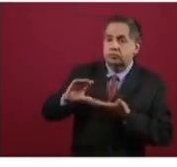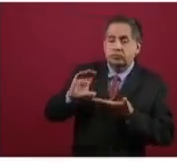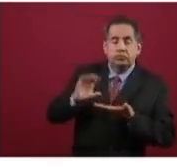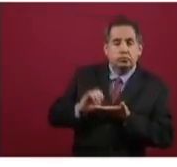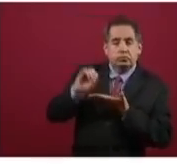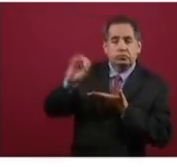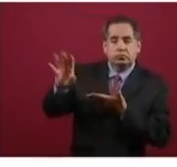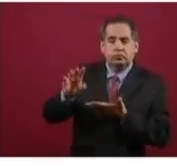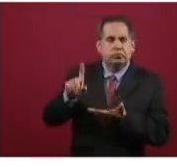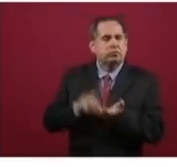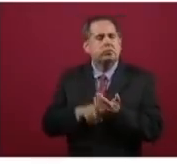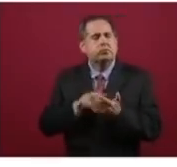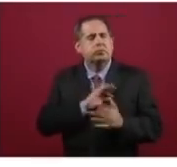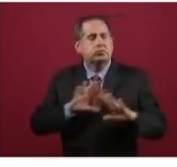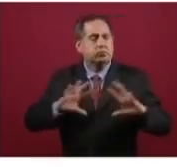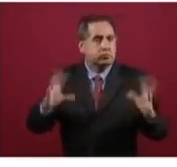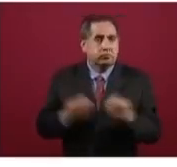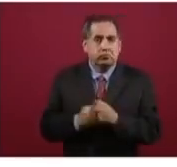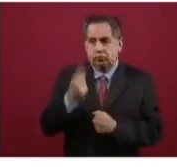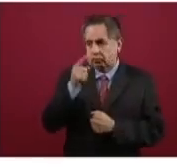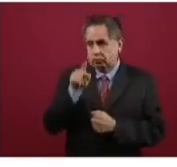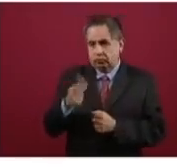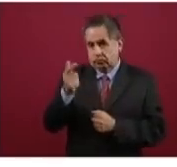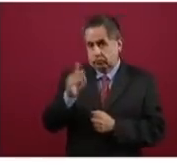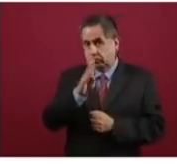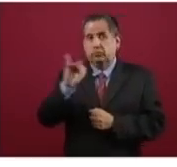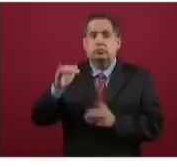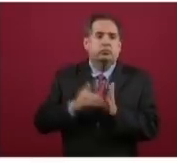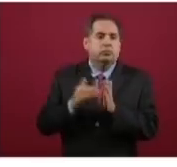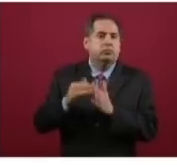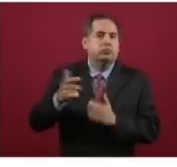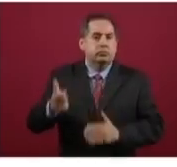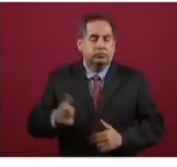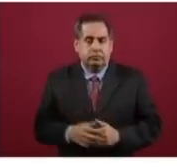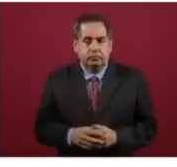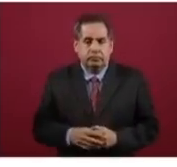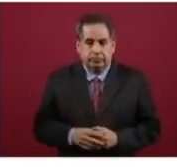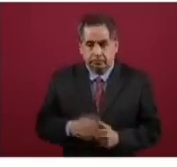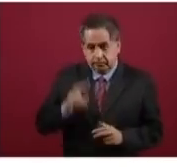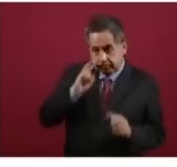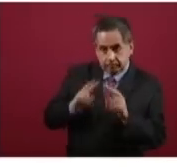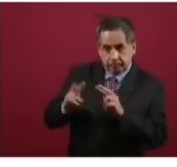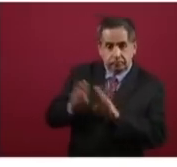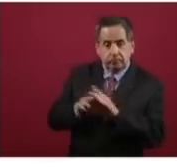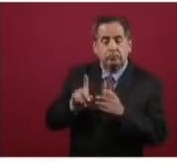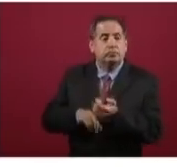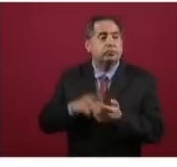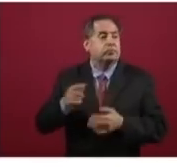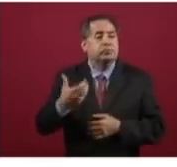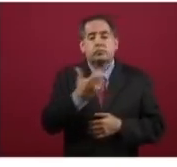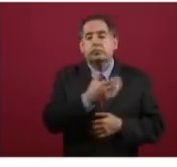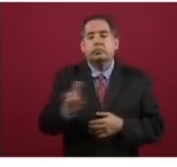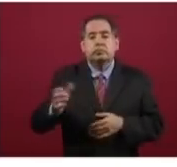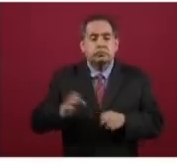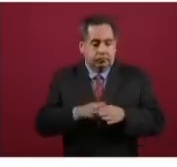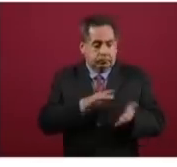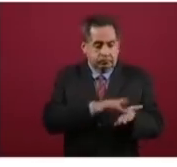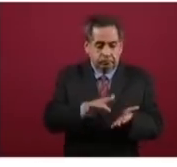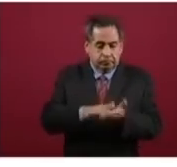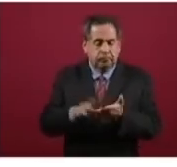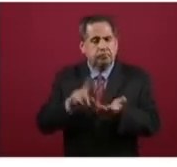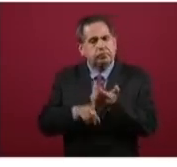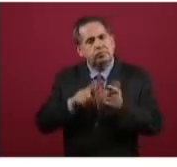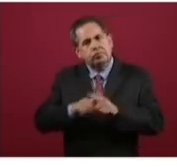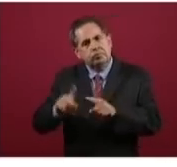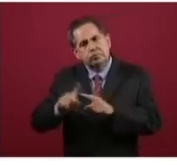1.7 billones de pesos entonces si viéramos nosotros por ejemplo en los temas de apoyo al campo ahí vienen una serie de programas pero